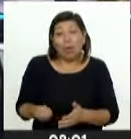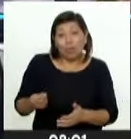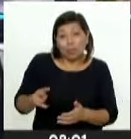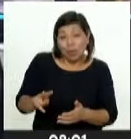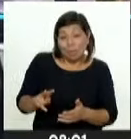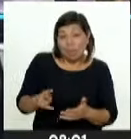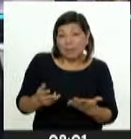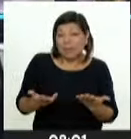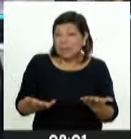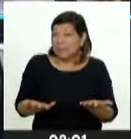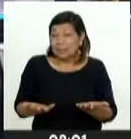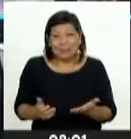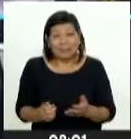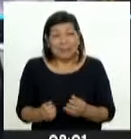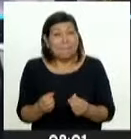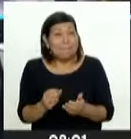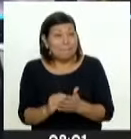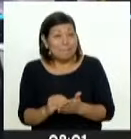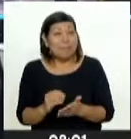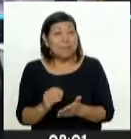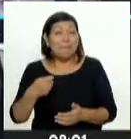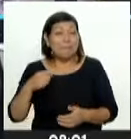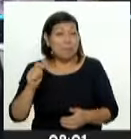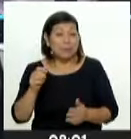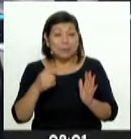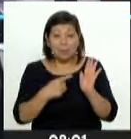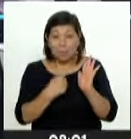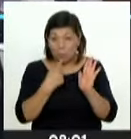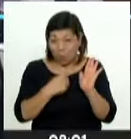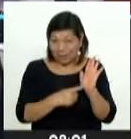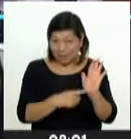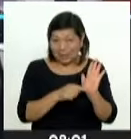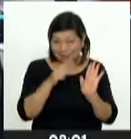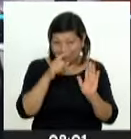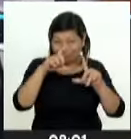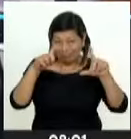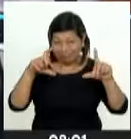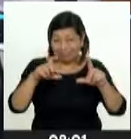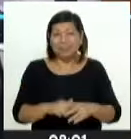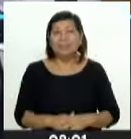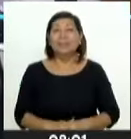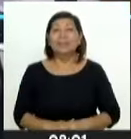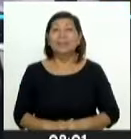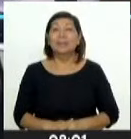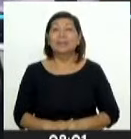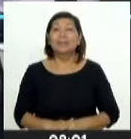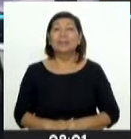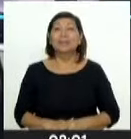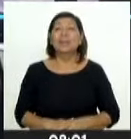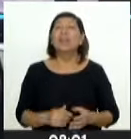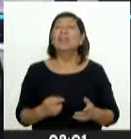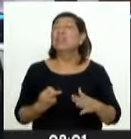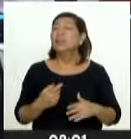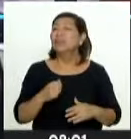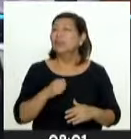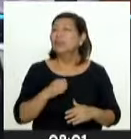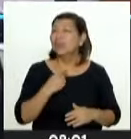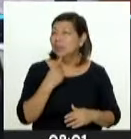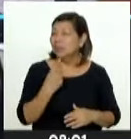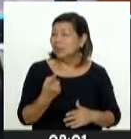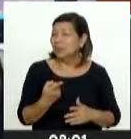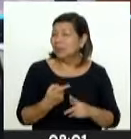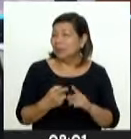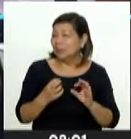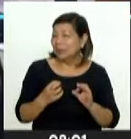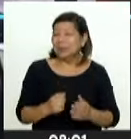tasa es la tasa máxima que aparece ahí, ¿no? Siguiente, por favor. Ahora, se entiende la buena